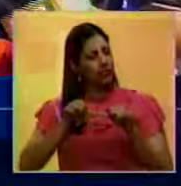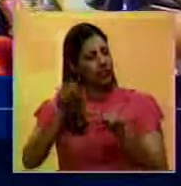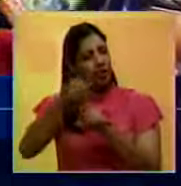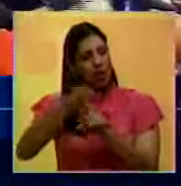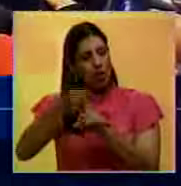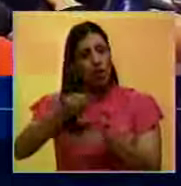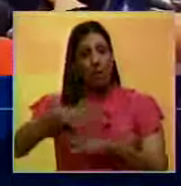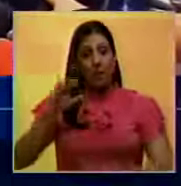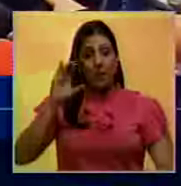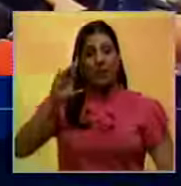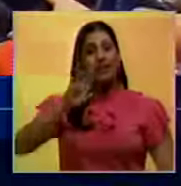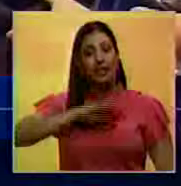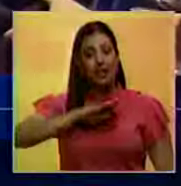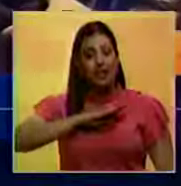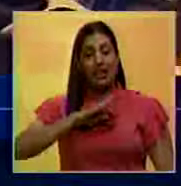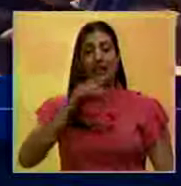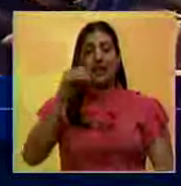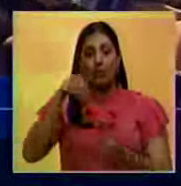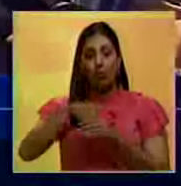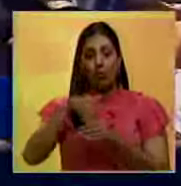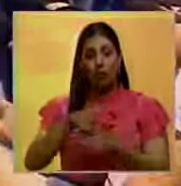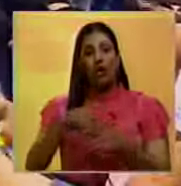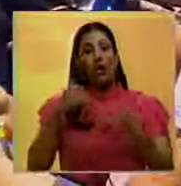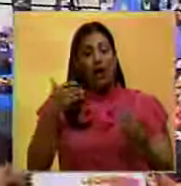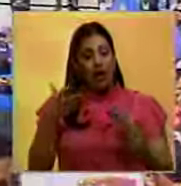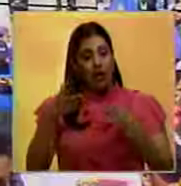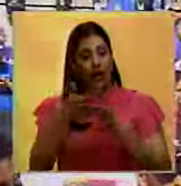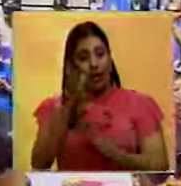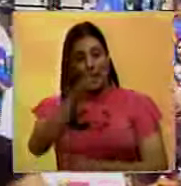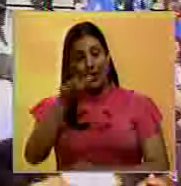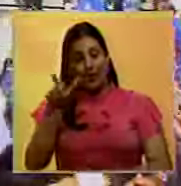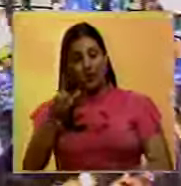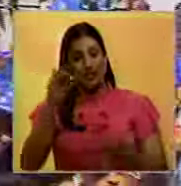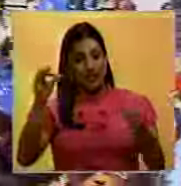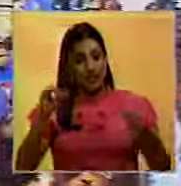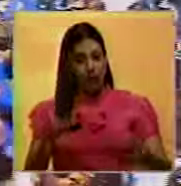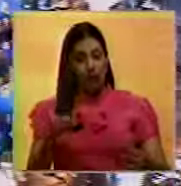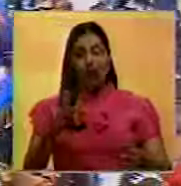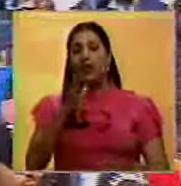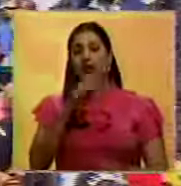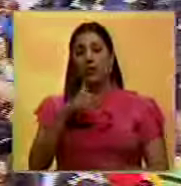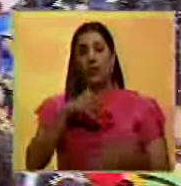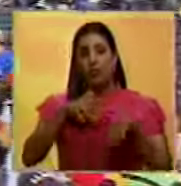bregando porque en el país tengamos elecciones. Ocariz rechazó que funcionarios de seguridad